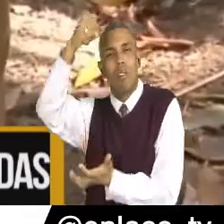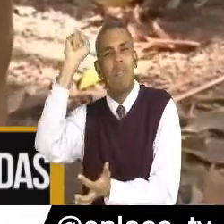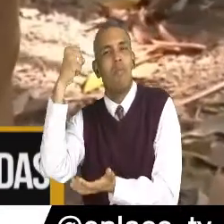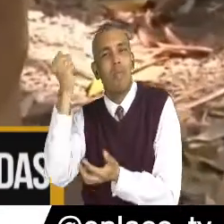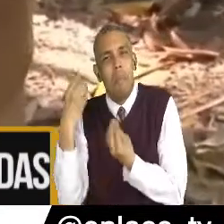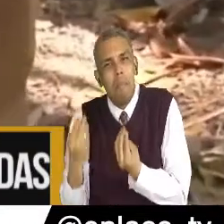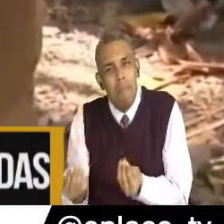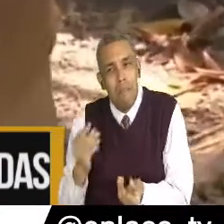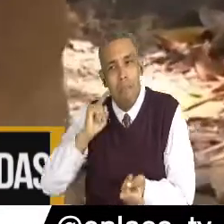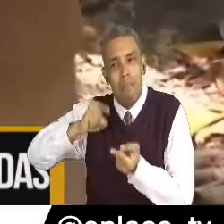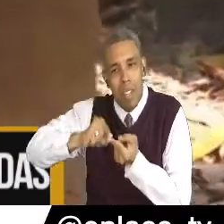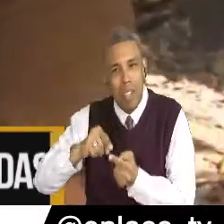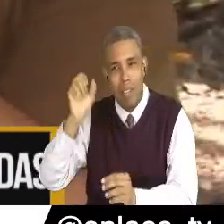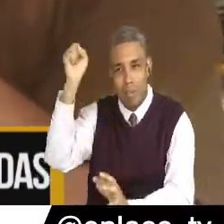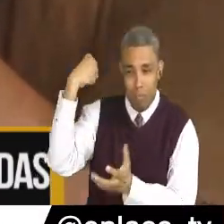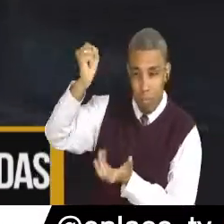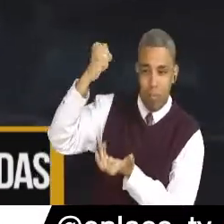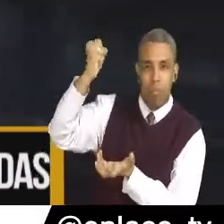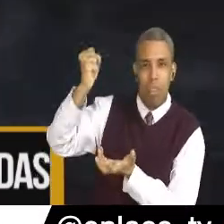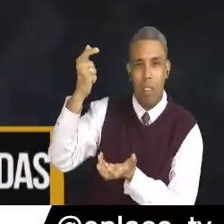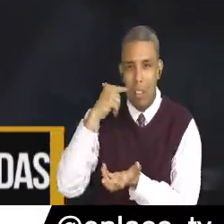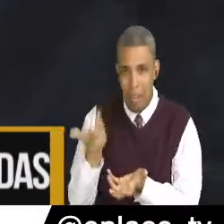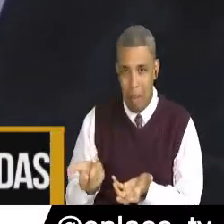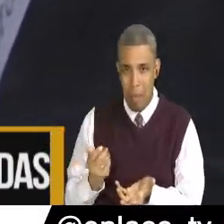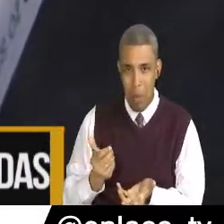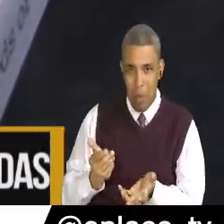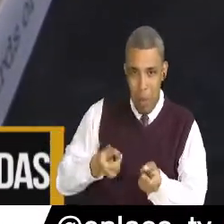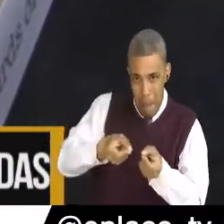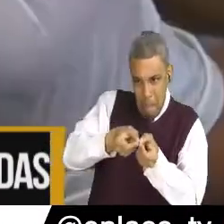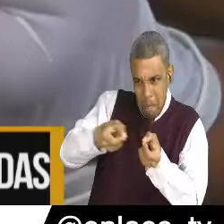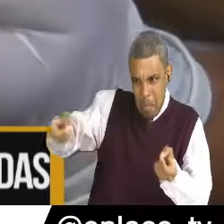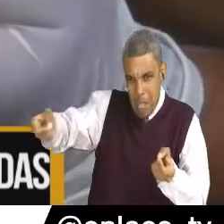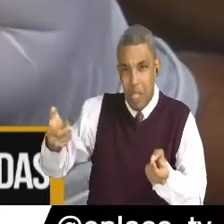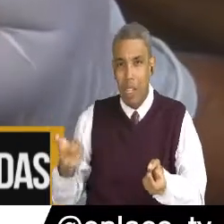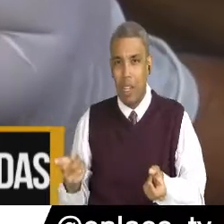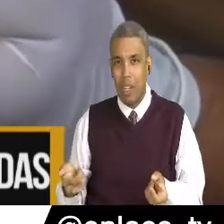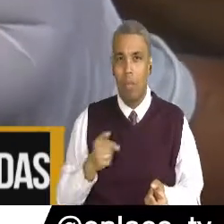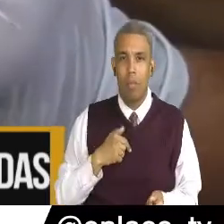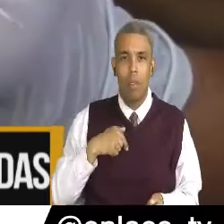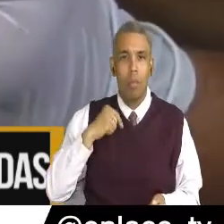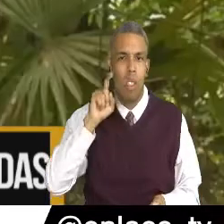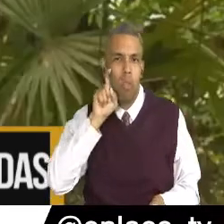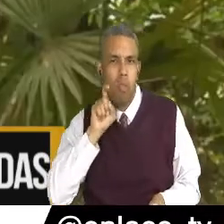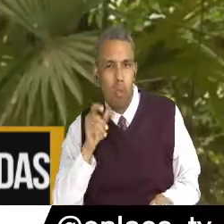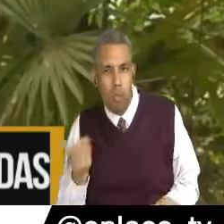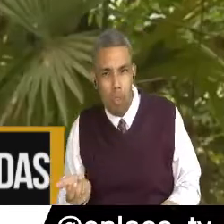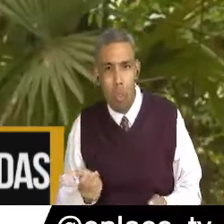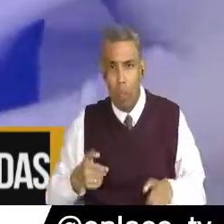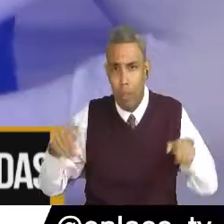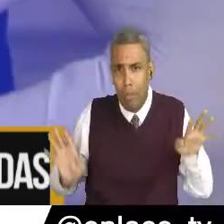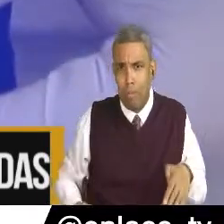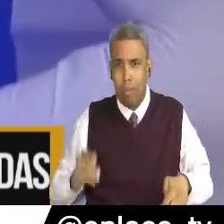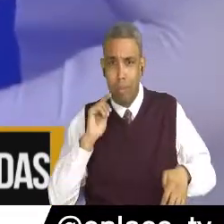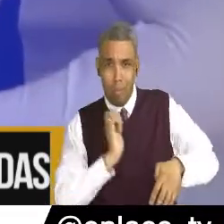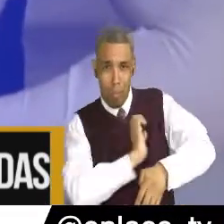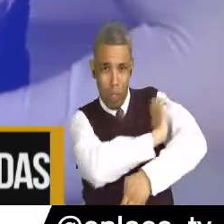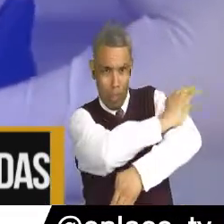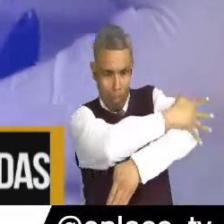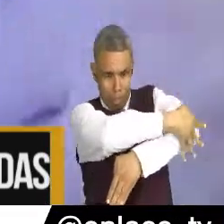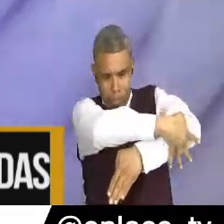peso, medidas morfométricas, podemos identificar el sexo, la edad, el estado del plumaje, entre otros aspectos.